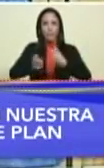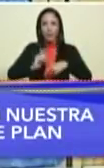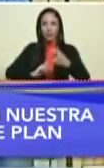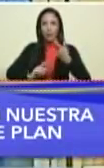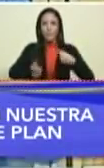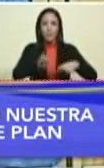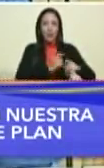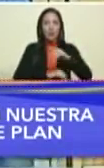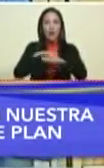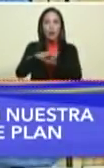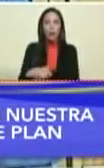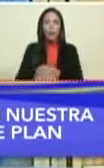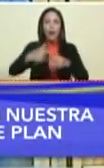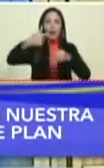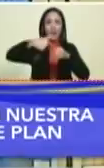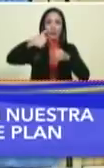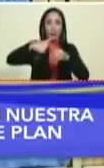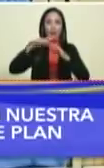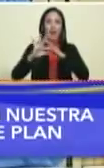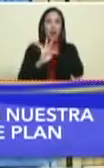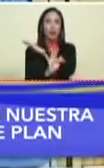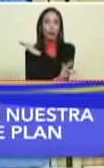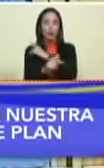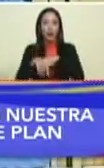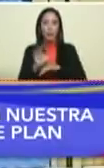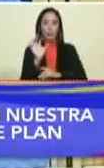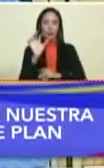gasolina en todas las fronteras del país.